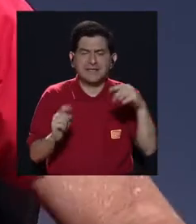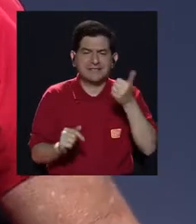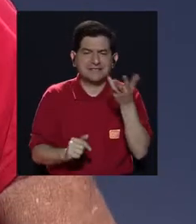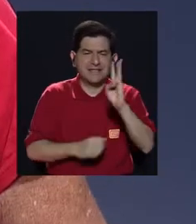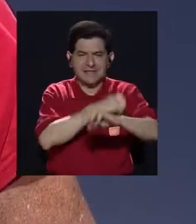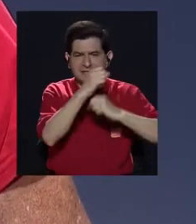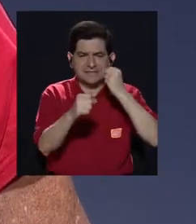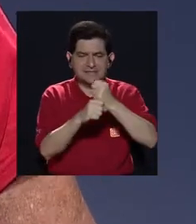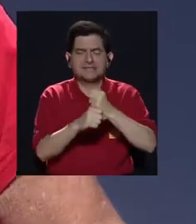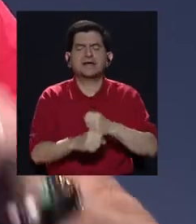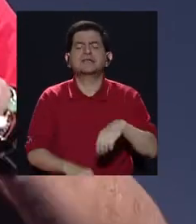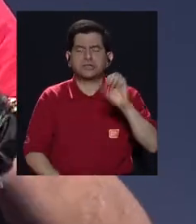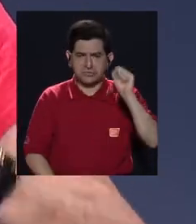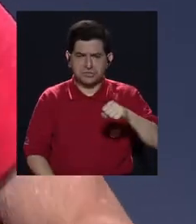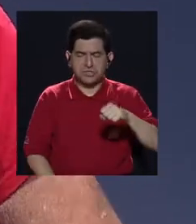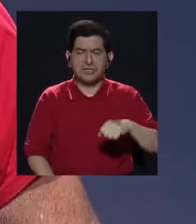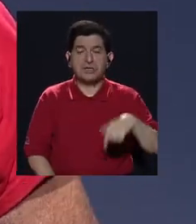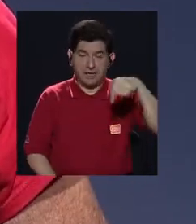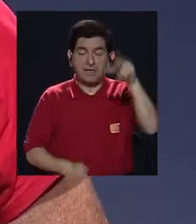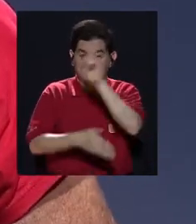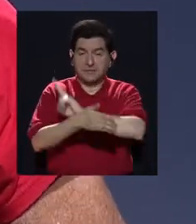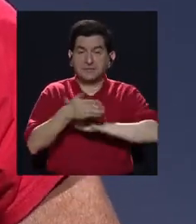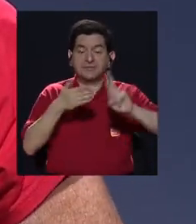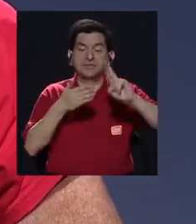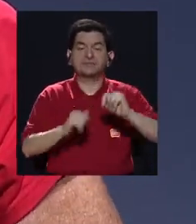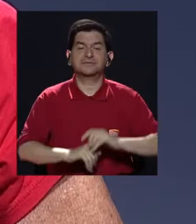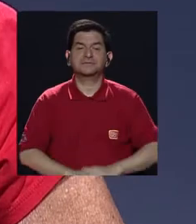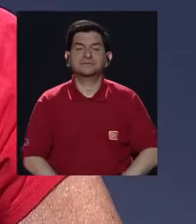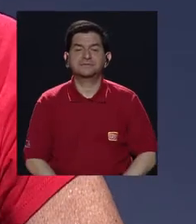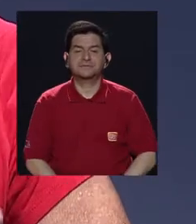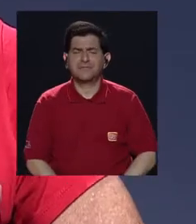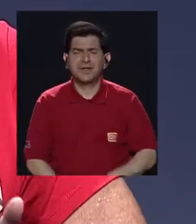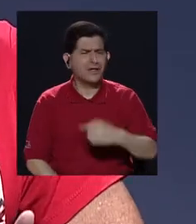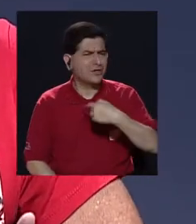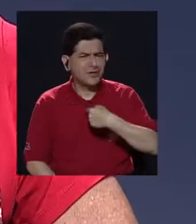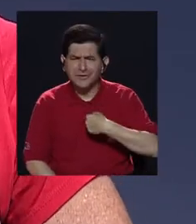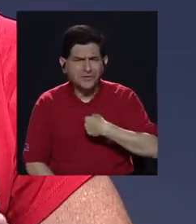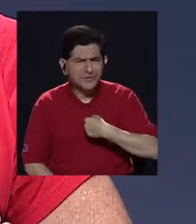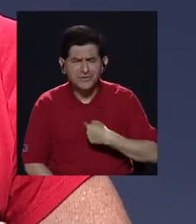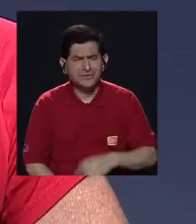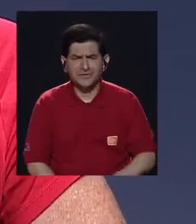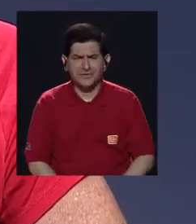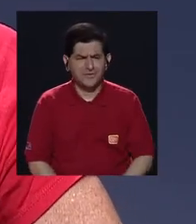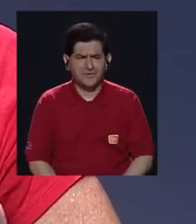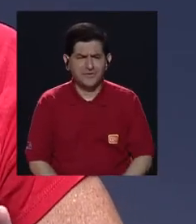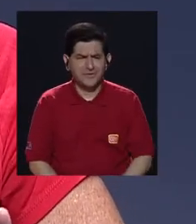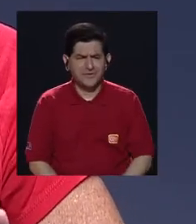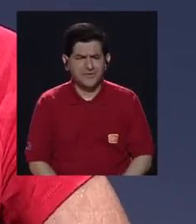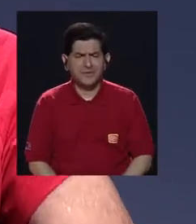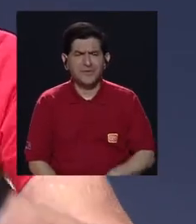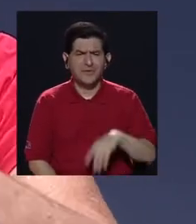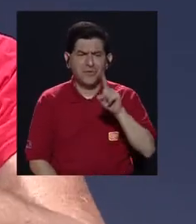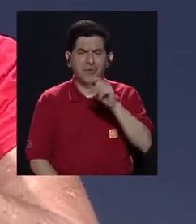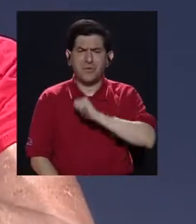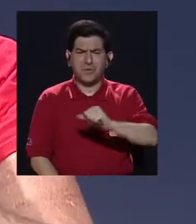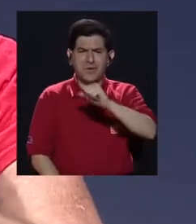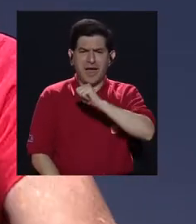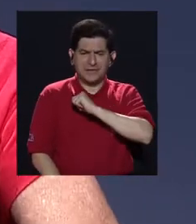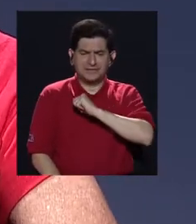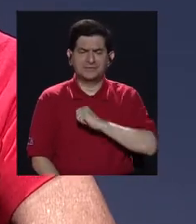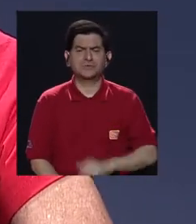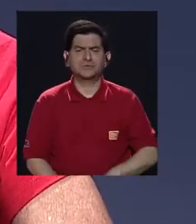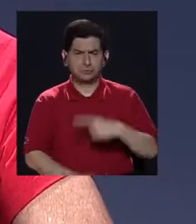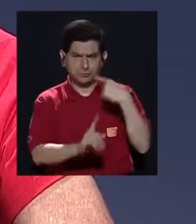que tenía 16 años y llegué a esta universidad y no han tenido le voy a decir con una actitud